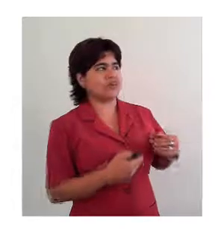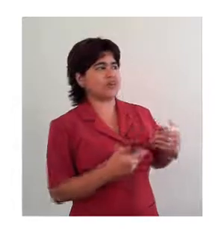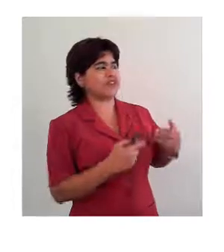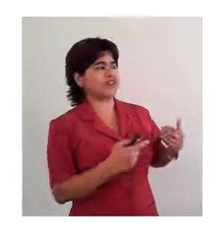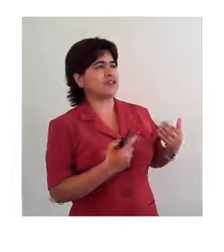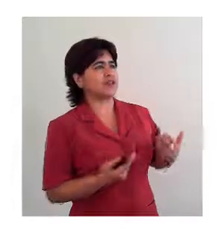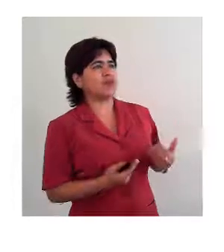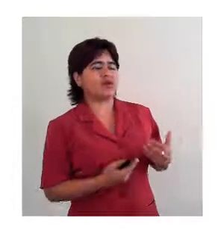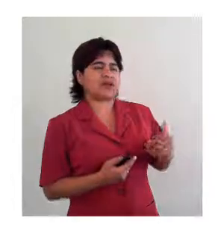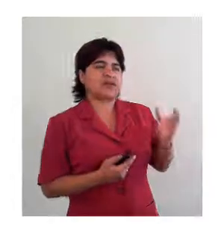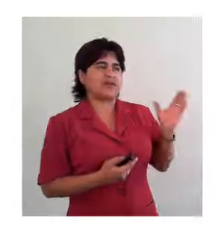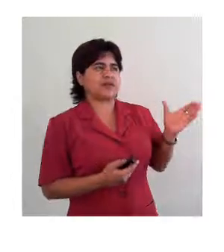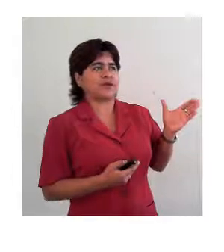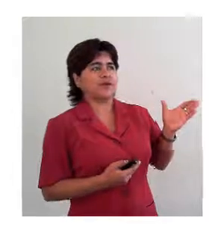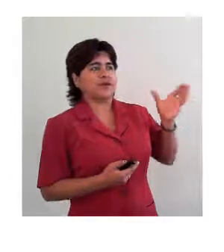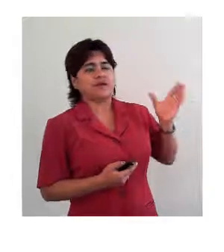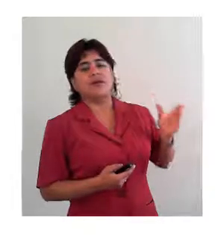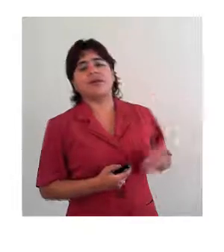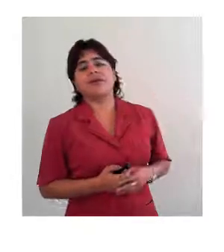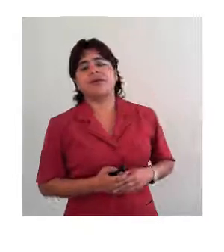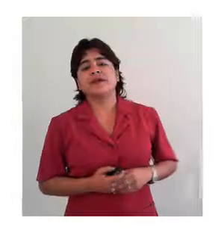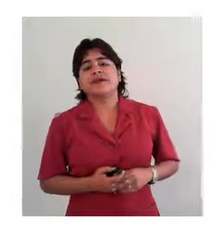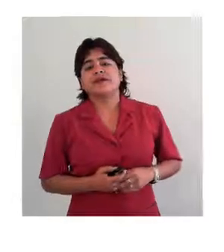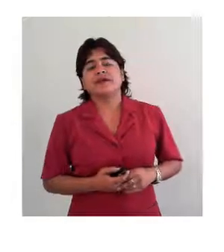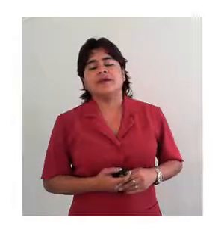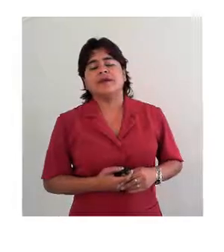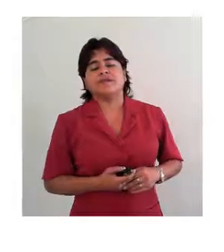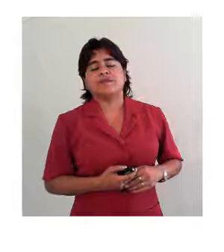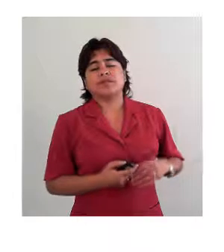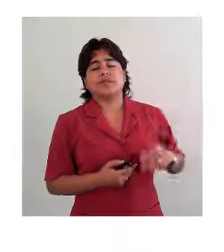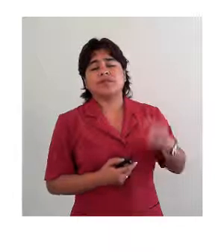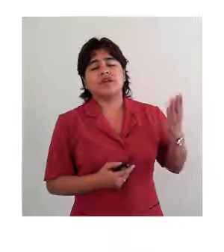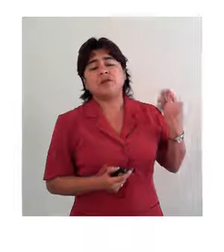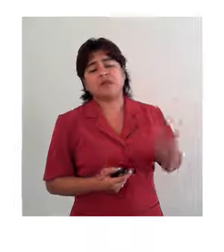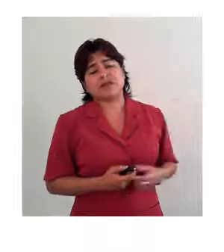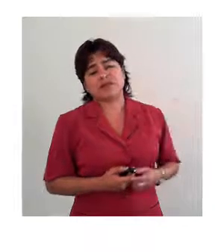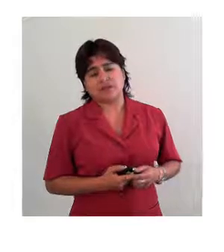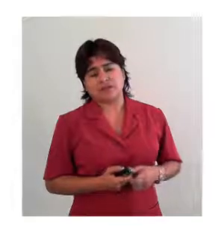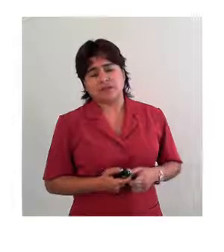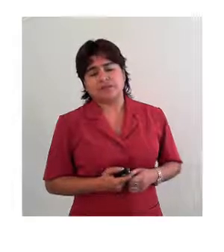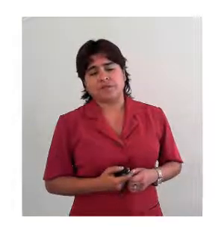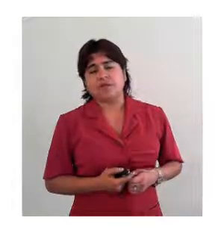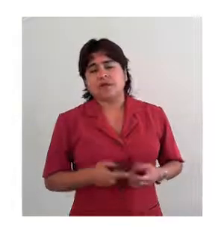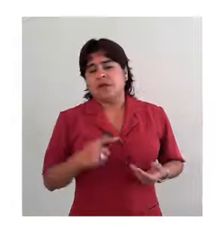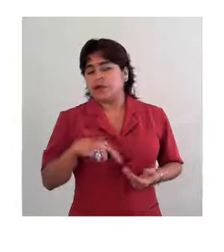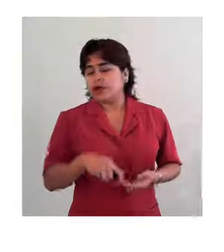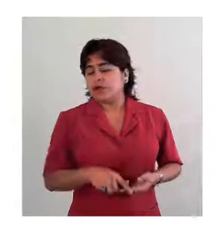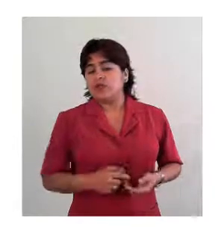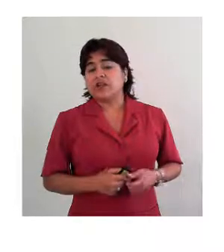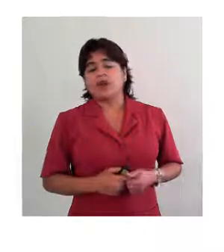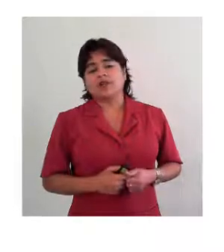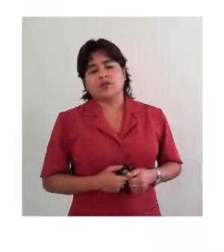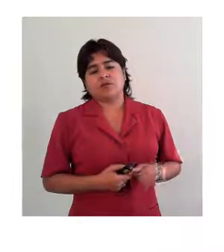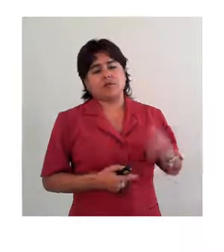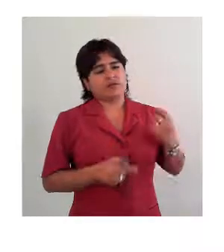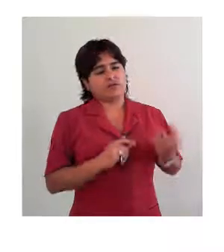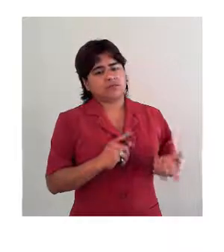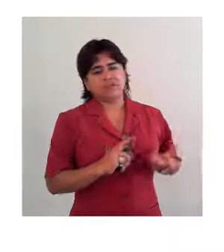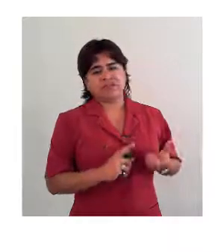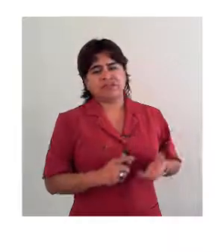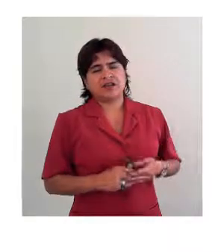Que uno no puede estar tranquilo por la calle porque nos pueden, podemos ser víctimas de esto. El contrabando,